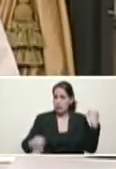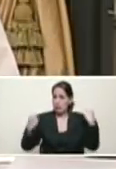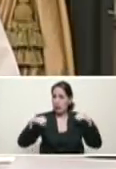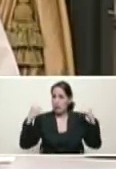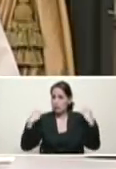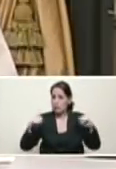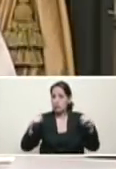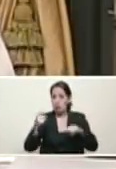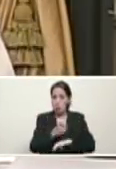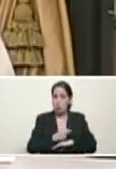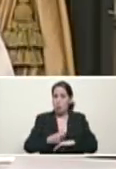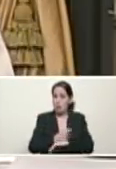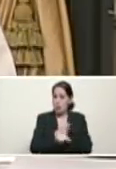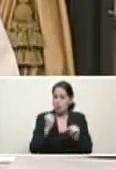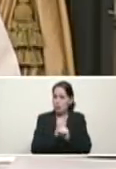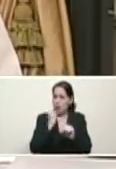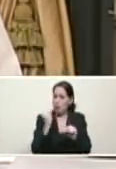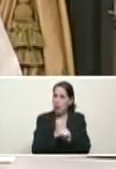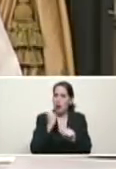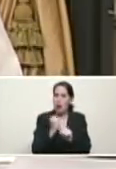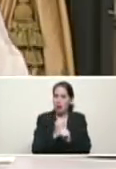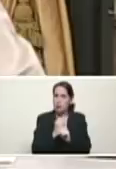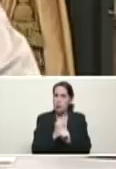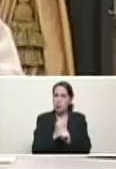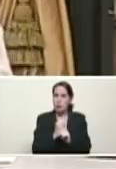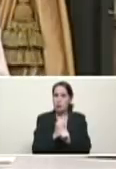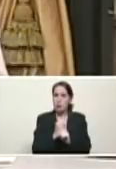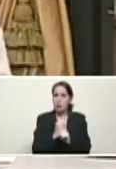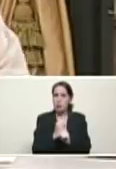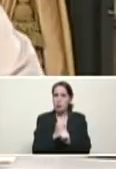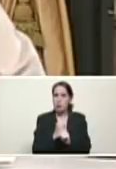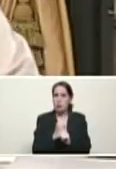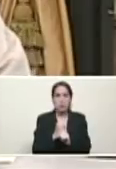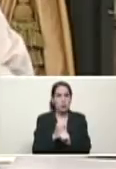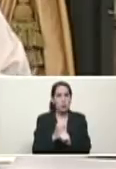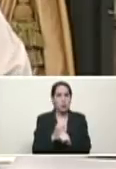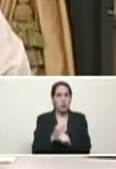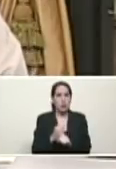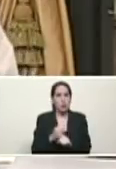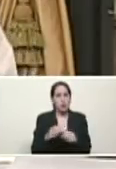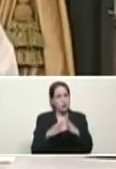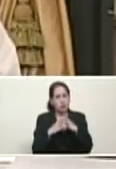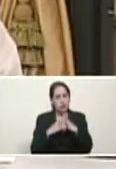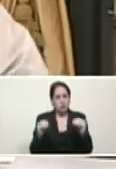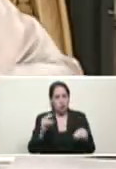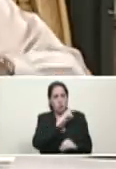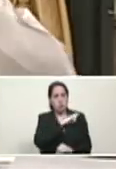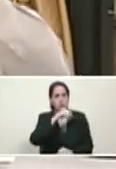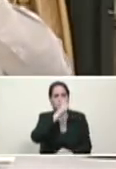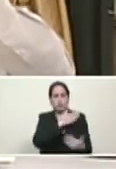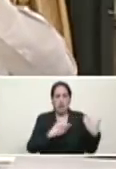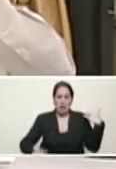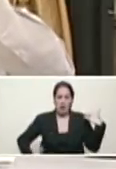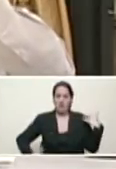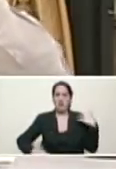El presidente y el gobierno en ejercicio, con plenas facultades constitucionales como jefe de Estado y jefe de